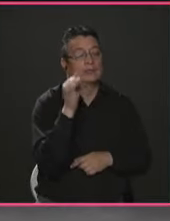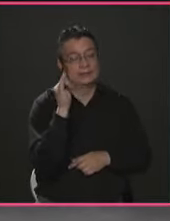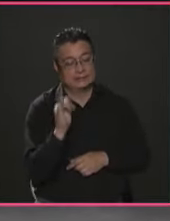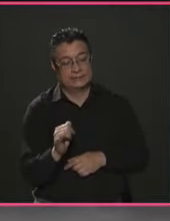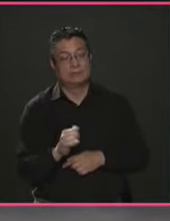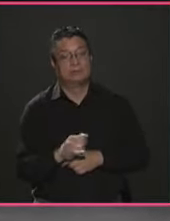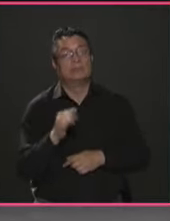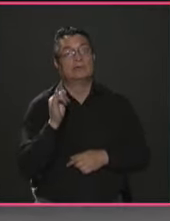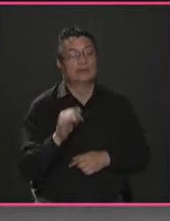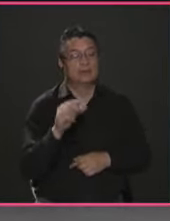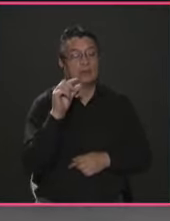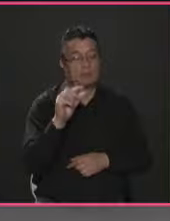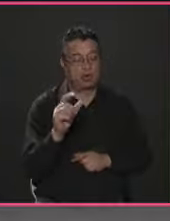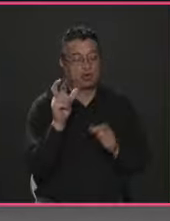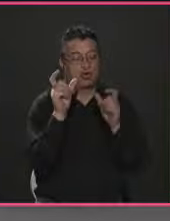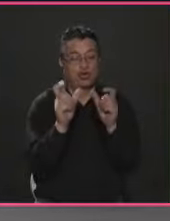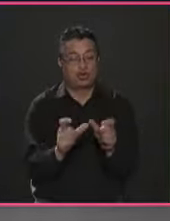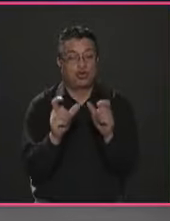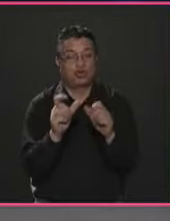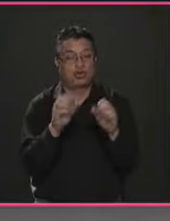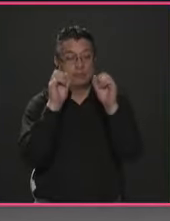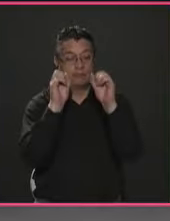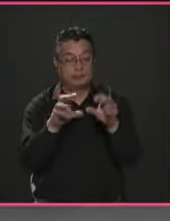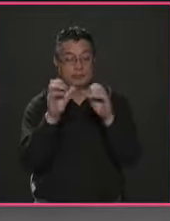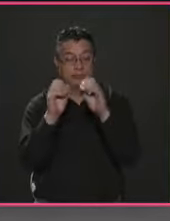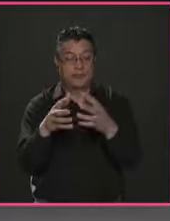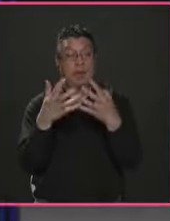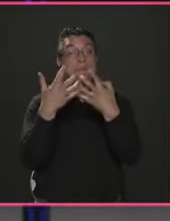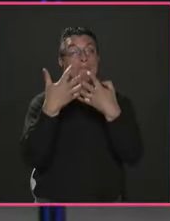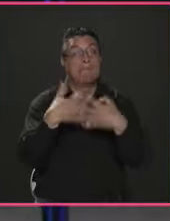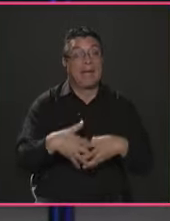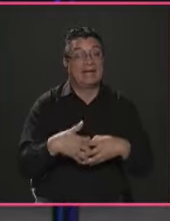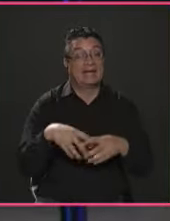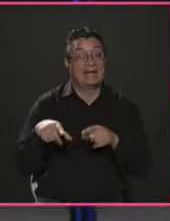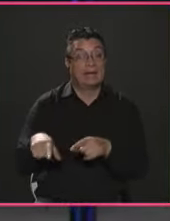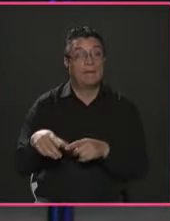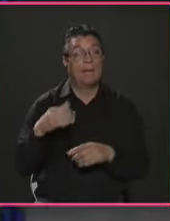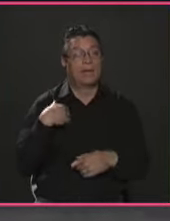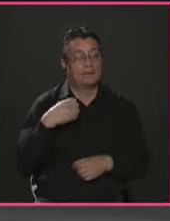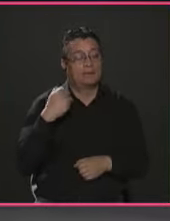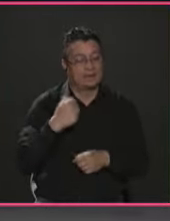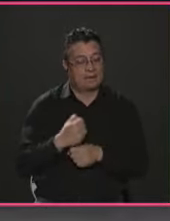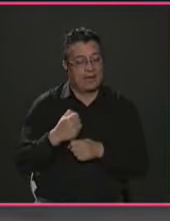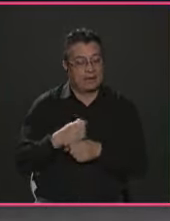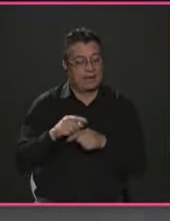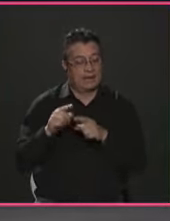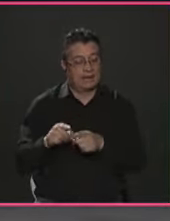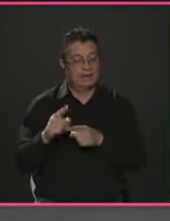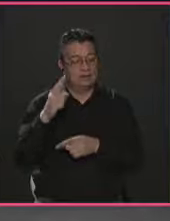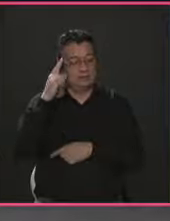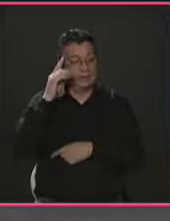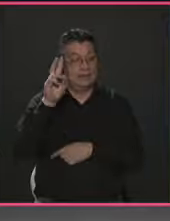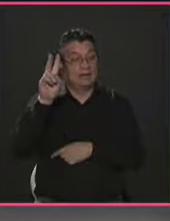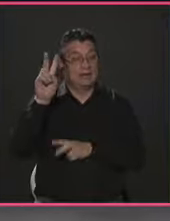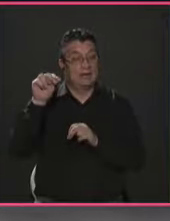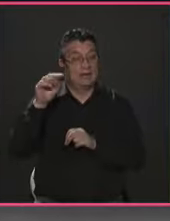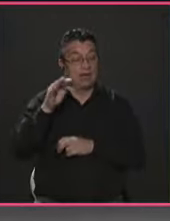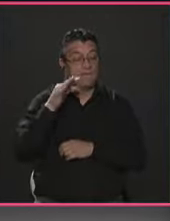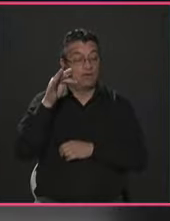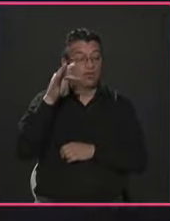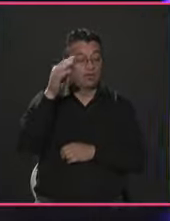son de unos pocos que tienen el control para entrenar esas máquinas Lamentablemente se supone que se está trabajando en eso pero ahí hay un tema futuro que hay que